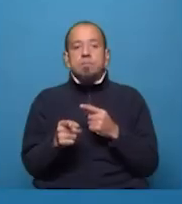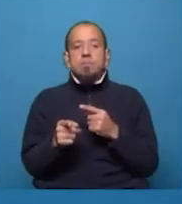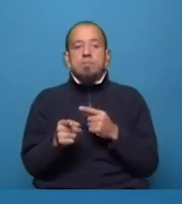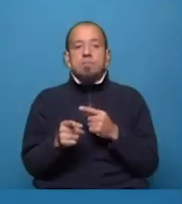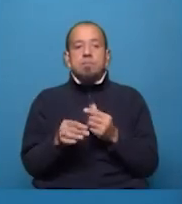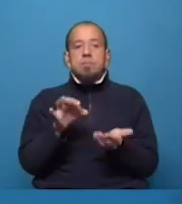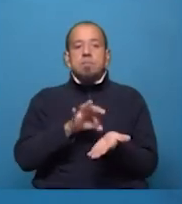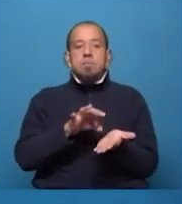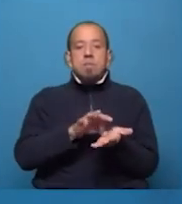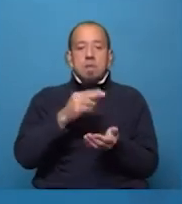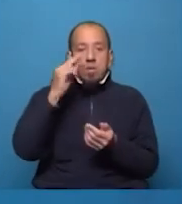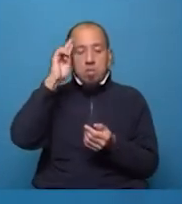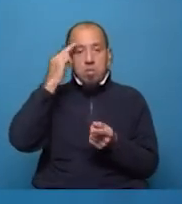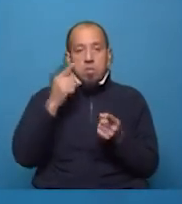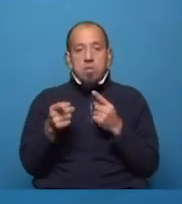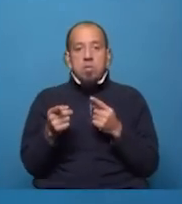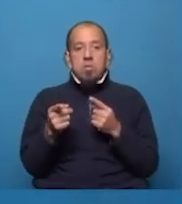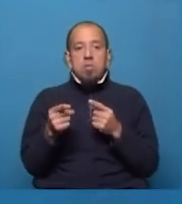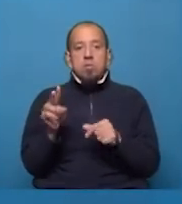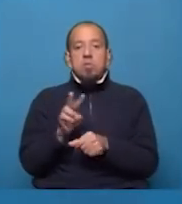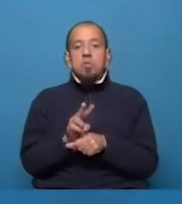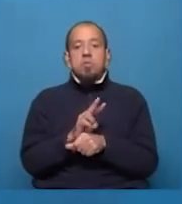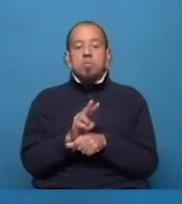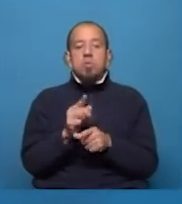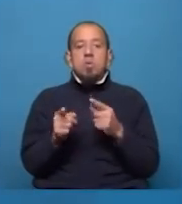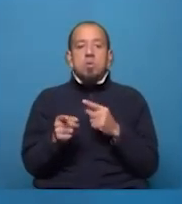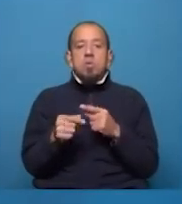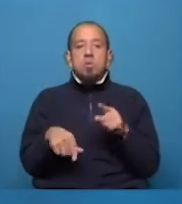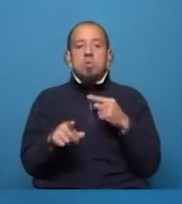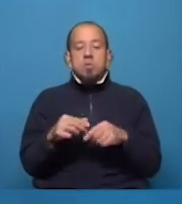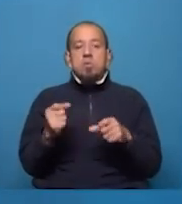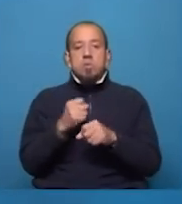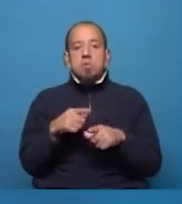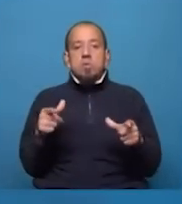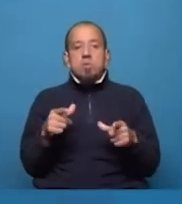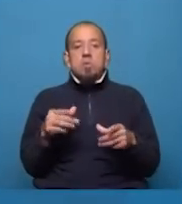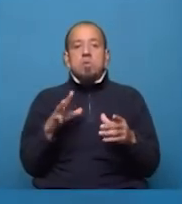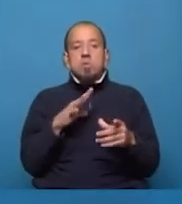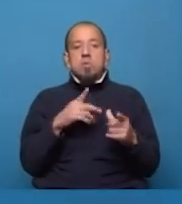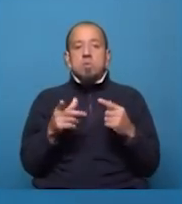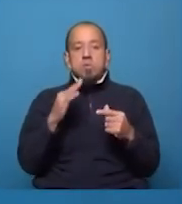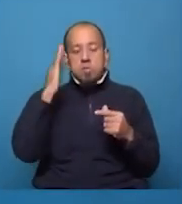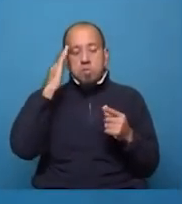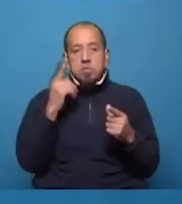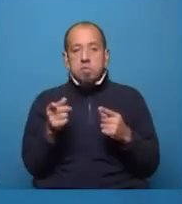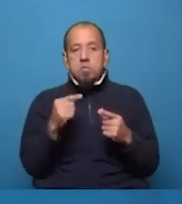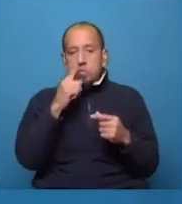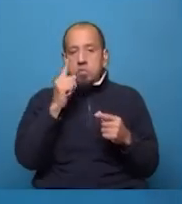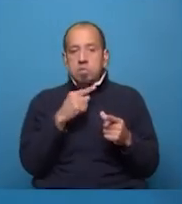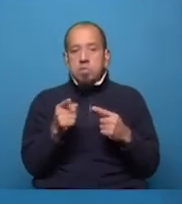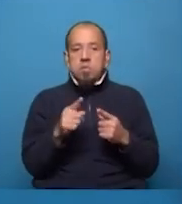sistema uruguayo y la seguridad del ciudadano uruguayo y las transparencias tenés que salir rápidamente